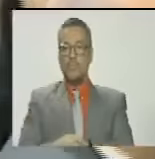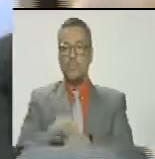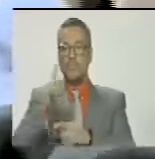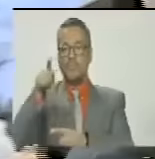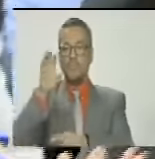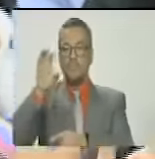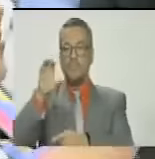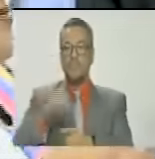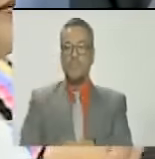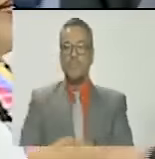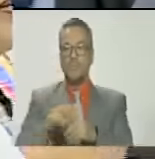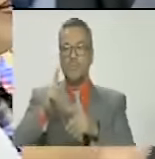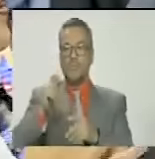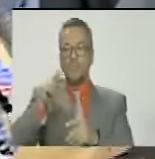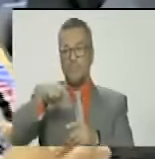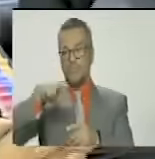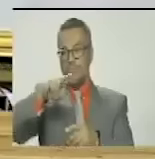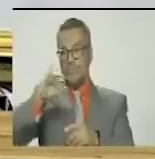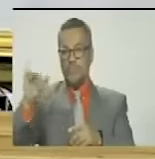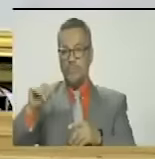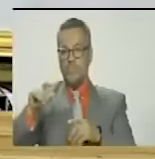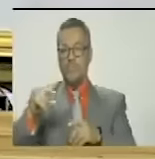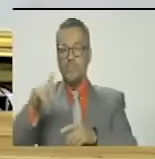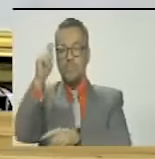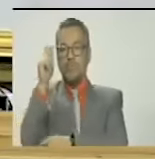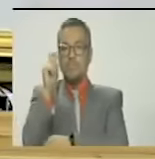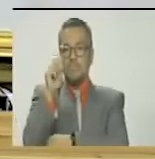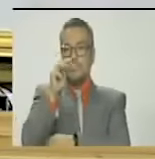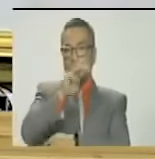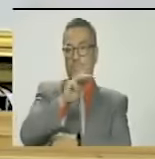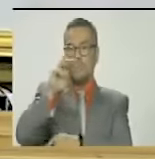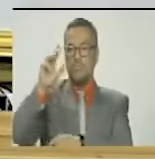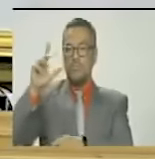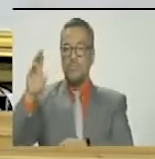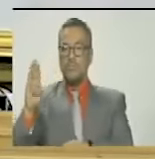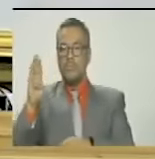Al Partido Tupamaro, en nombre del diputado William Benavides.